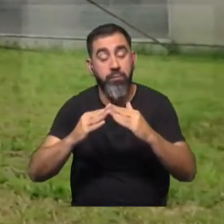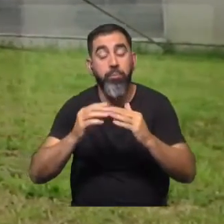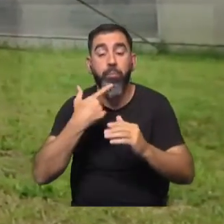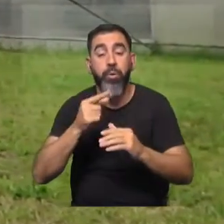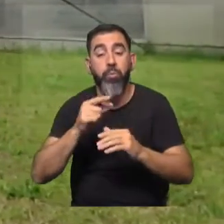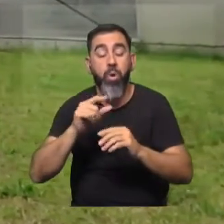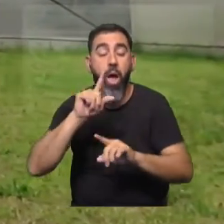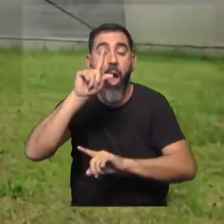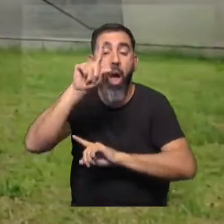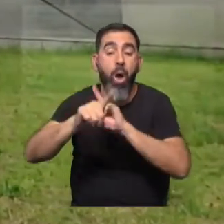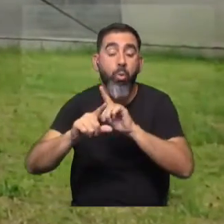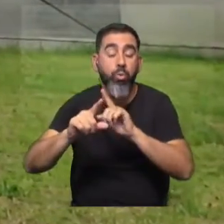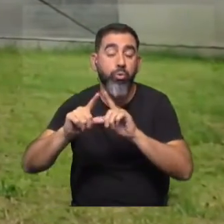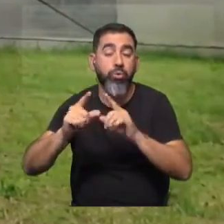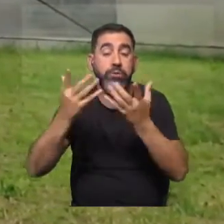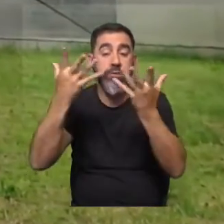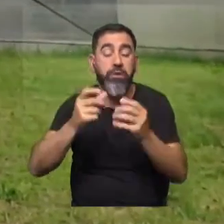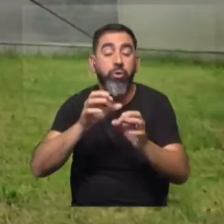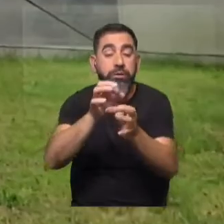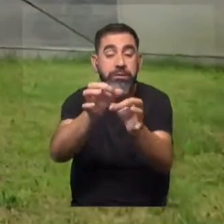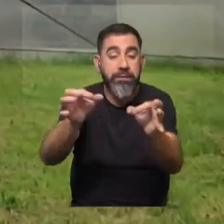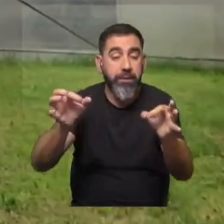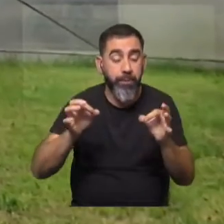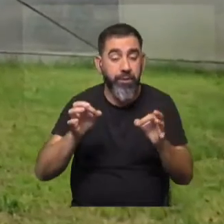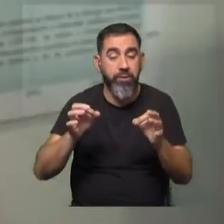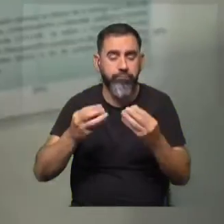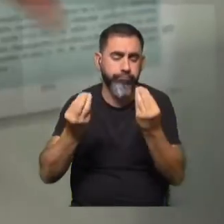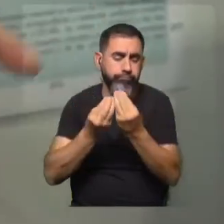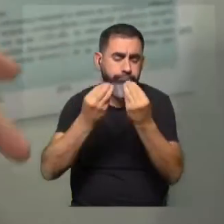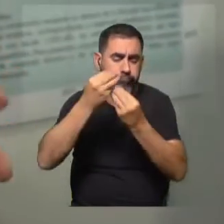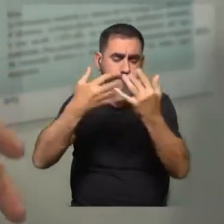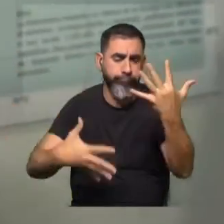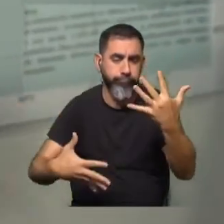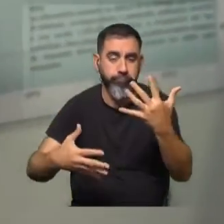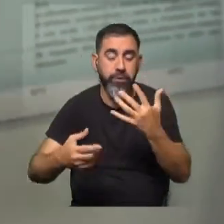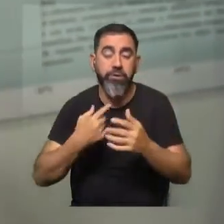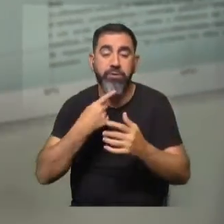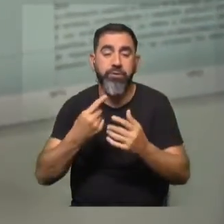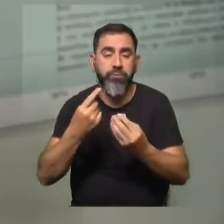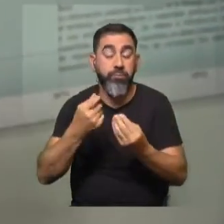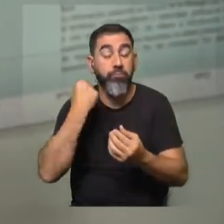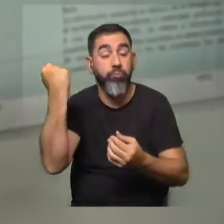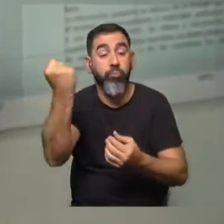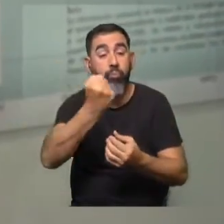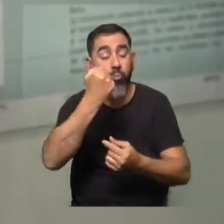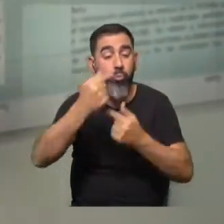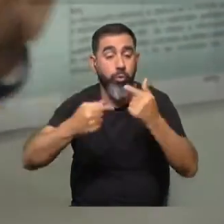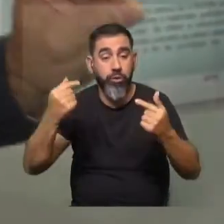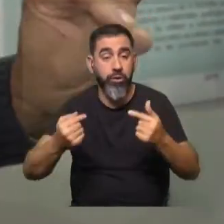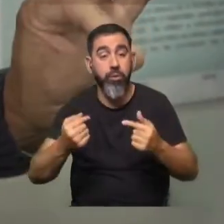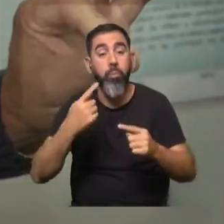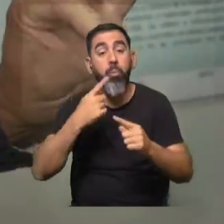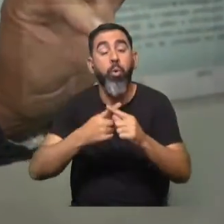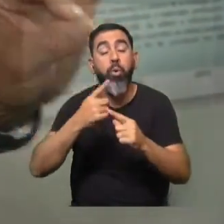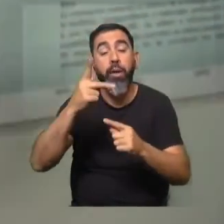de ciertos y secado de ciertas semillas. Son amplísimas. La tasa de aplicaciones es bastante importante. Por cada kilowatt